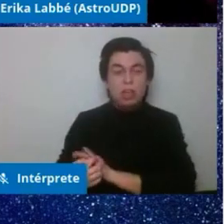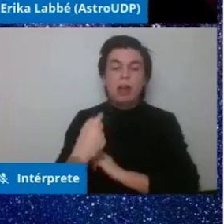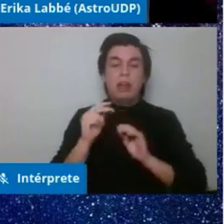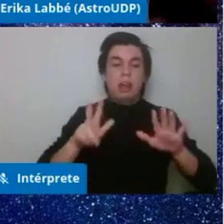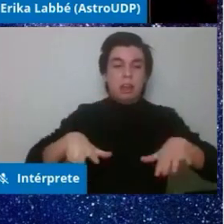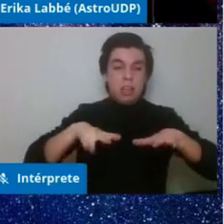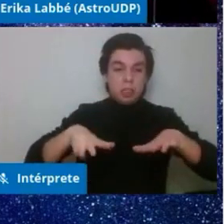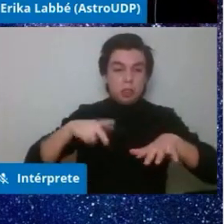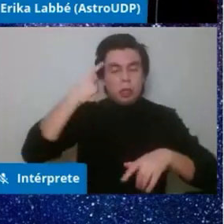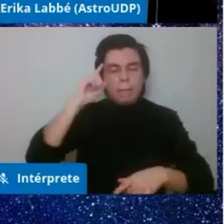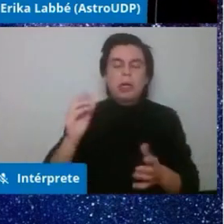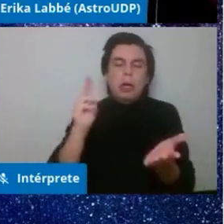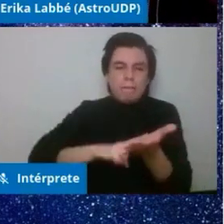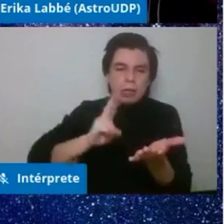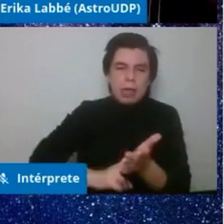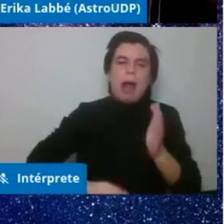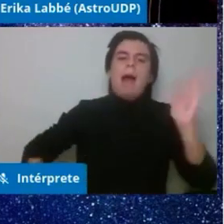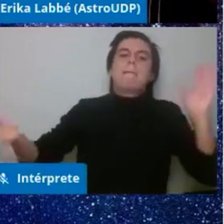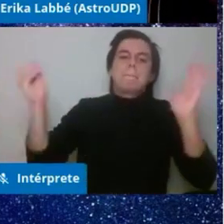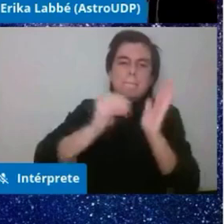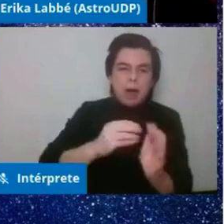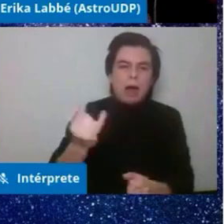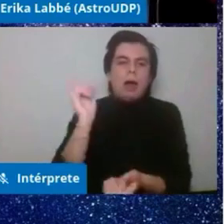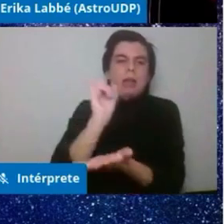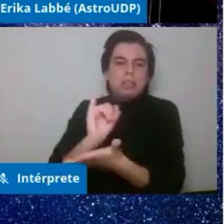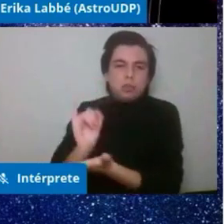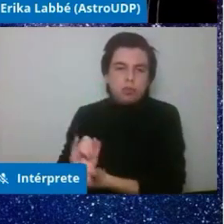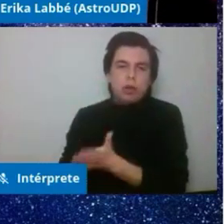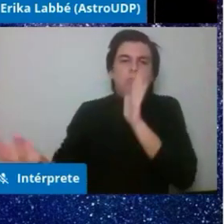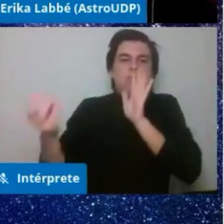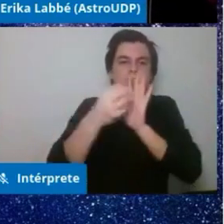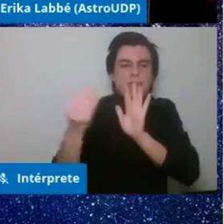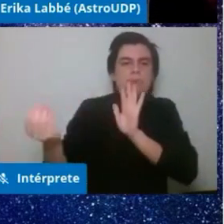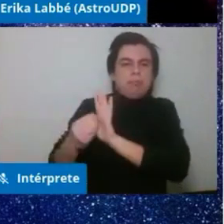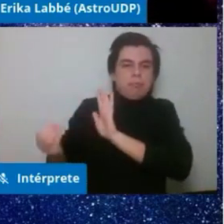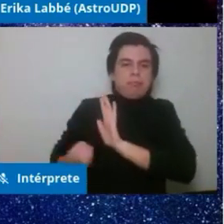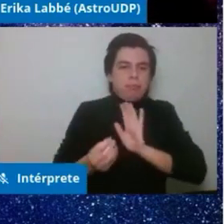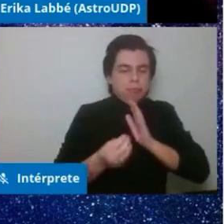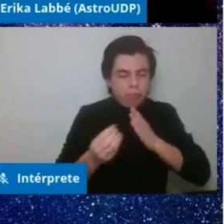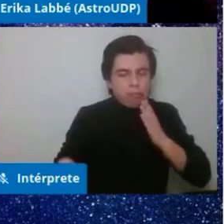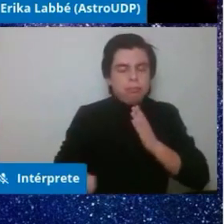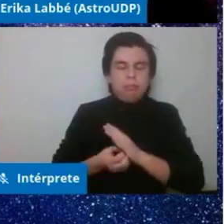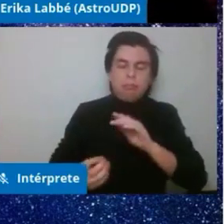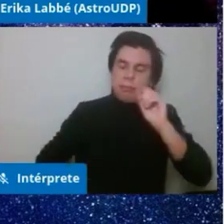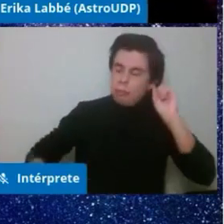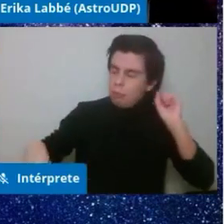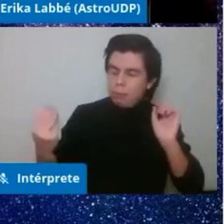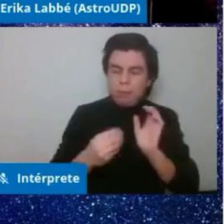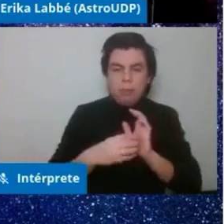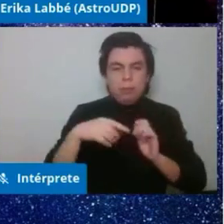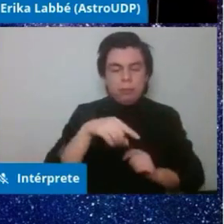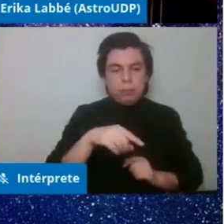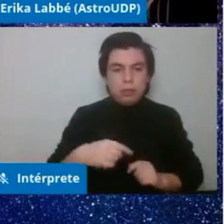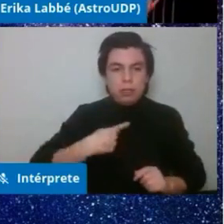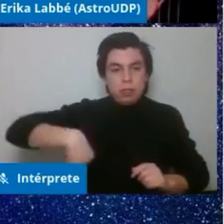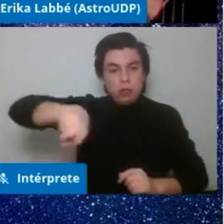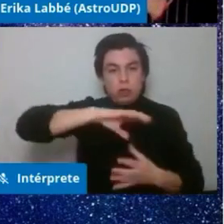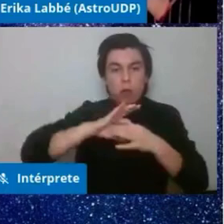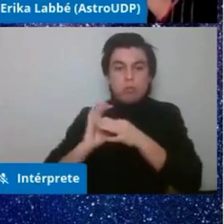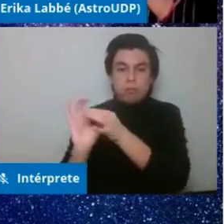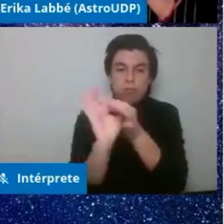personas de más instituciones las que estamos unidas trabajando en esto y aprendiendo mucho de todo